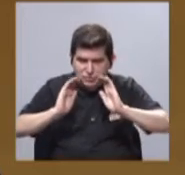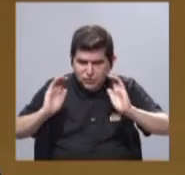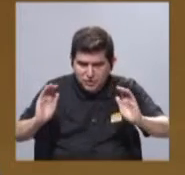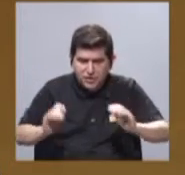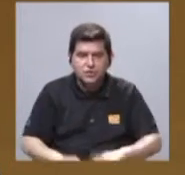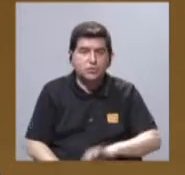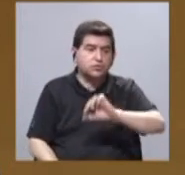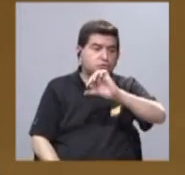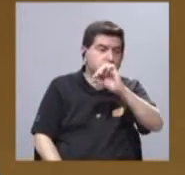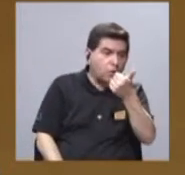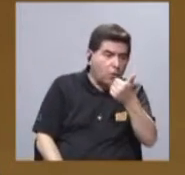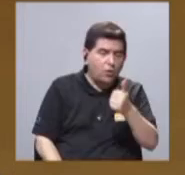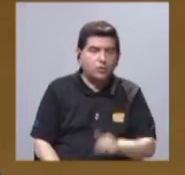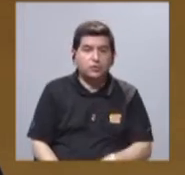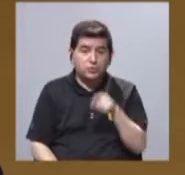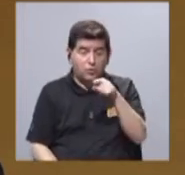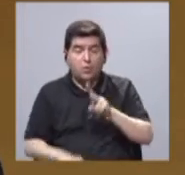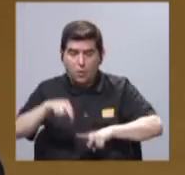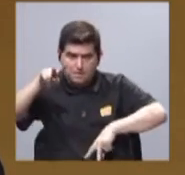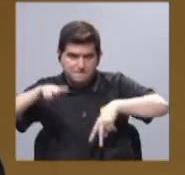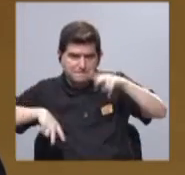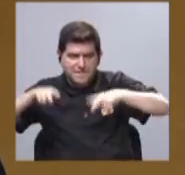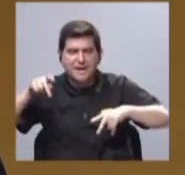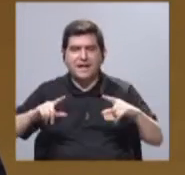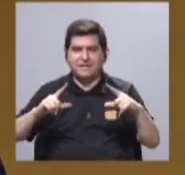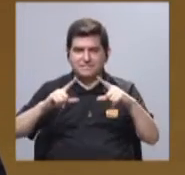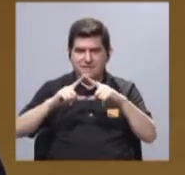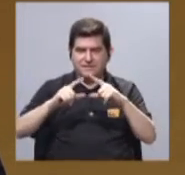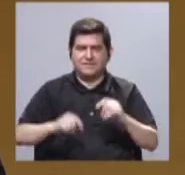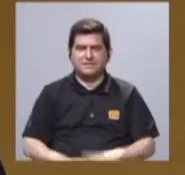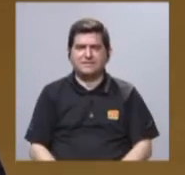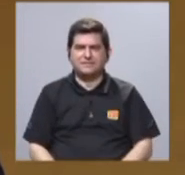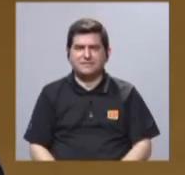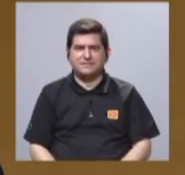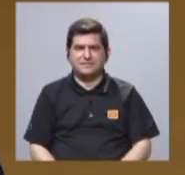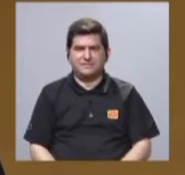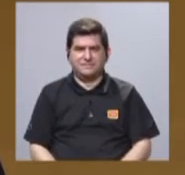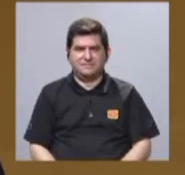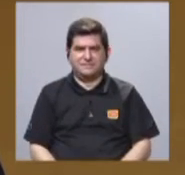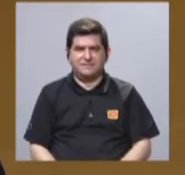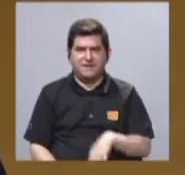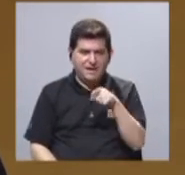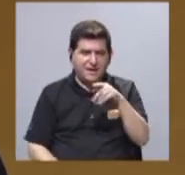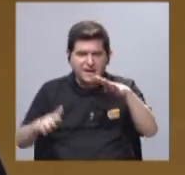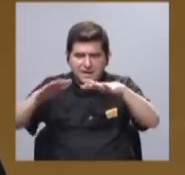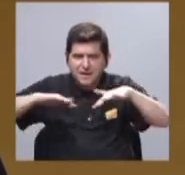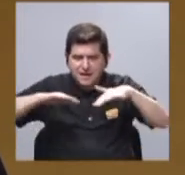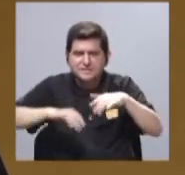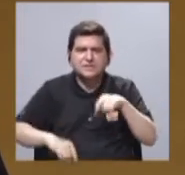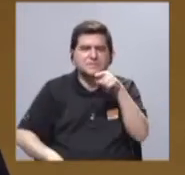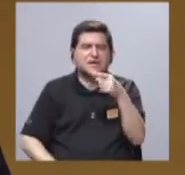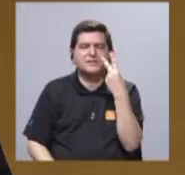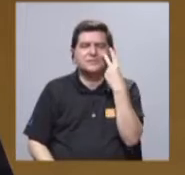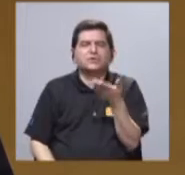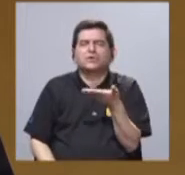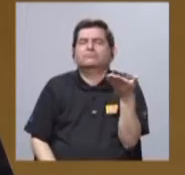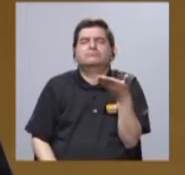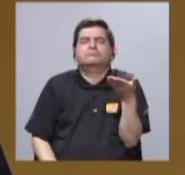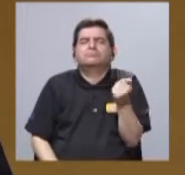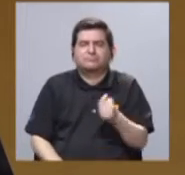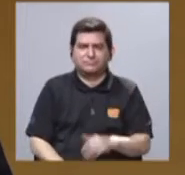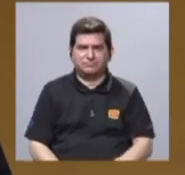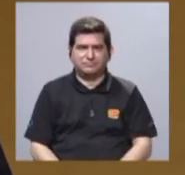está haciendo experimentos con una especificidad con niños una especificidad con